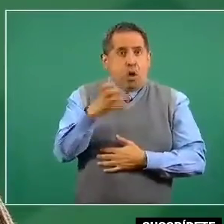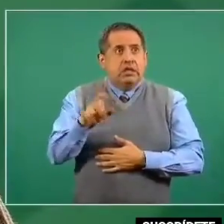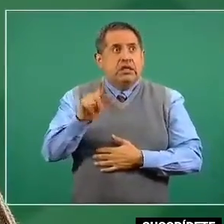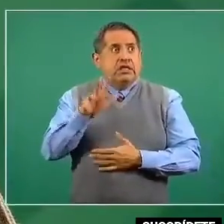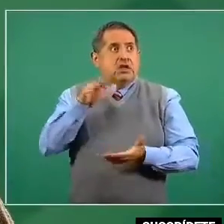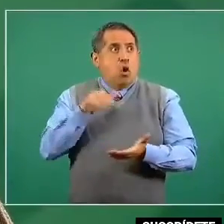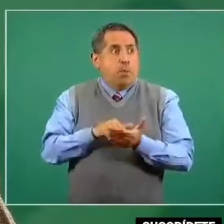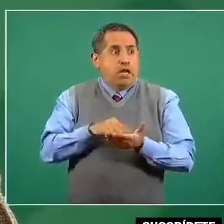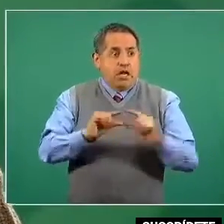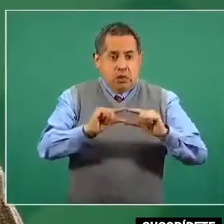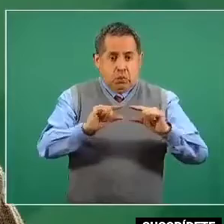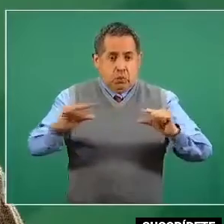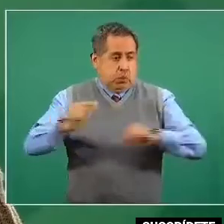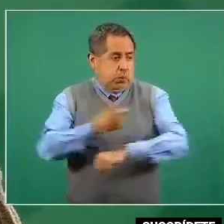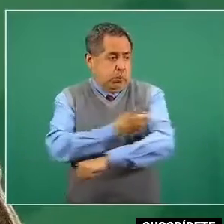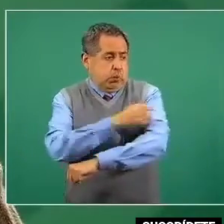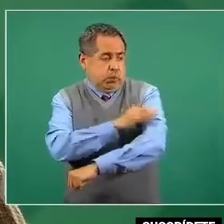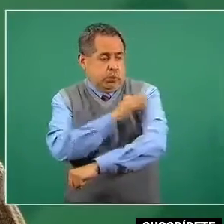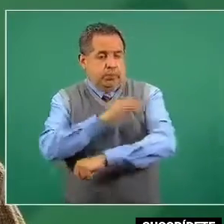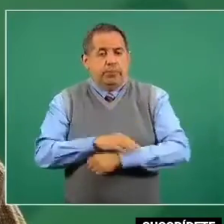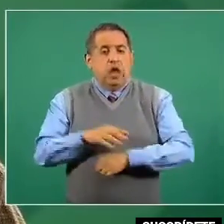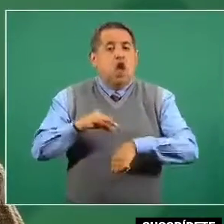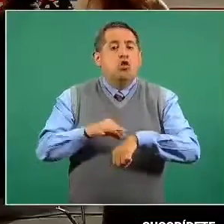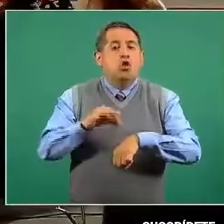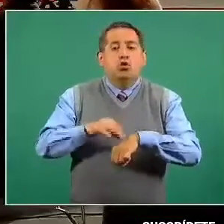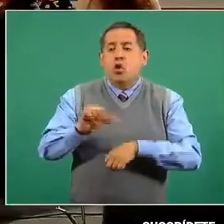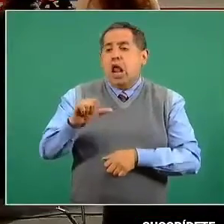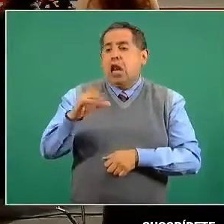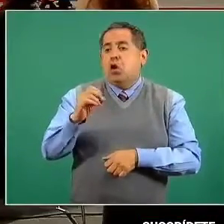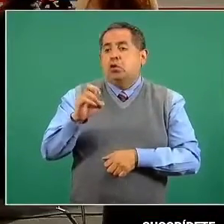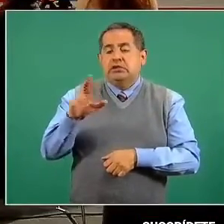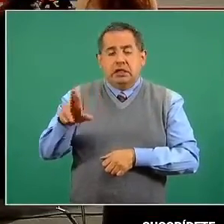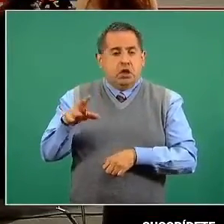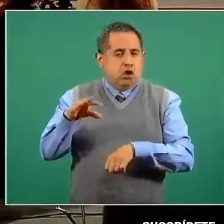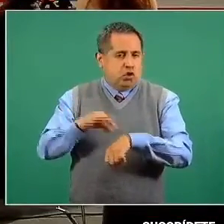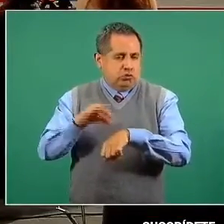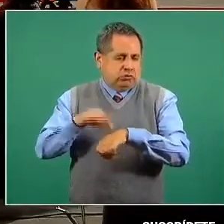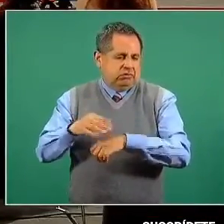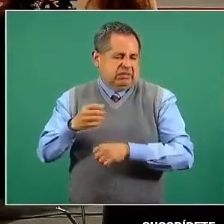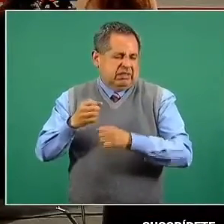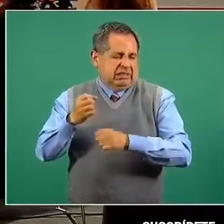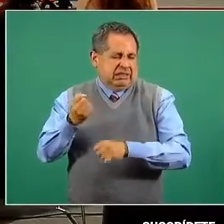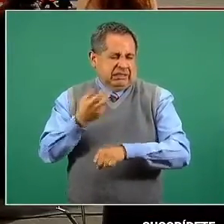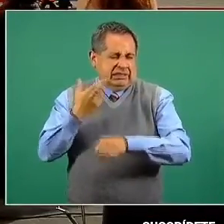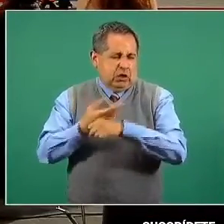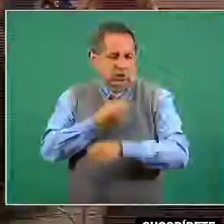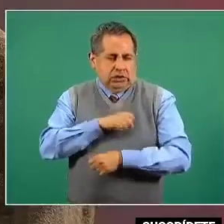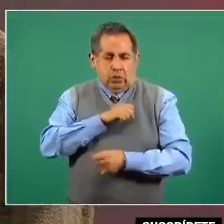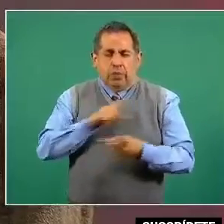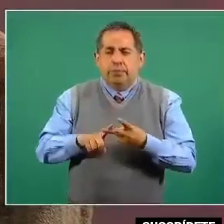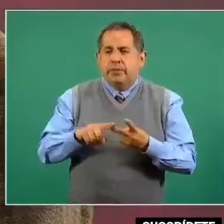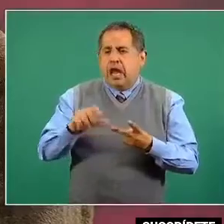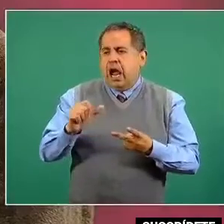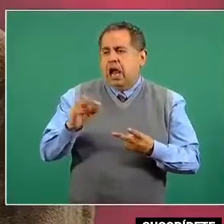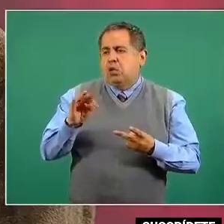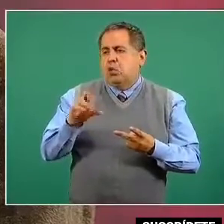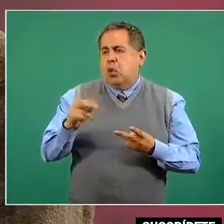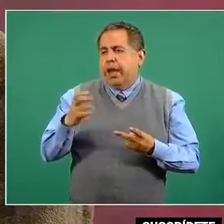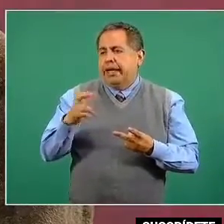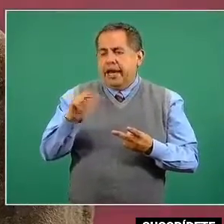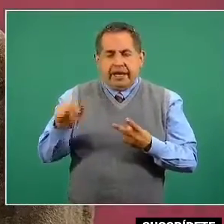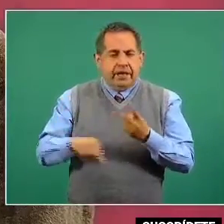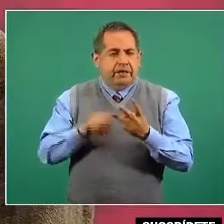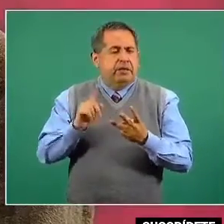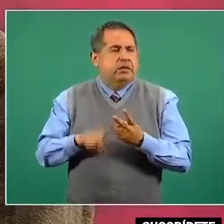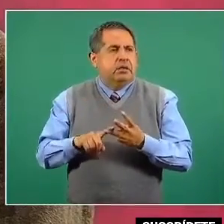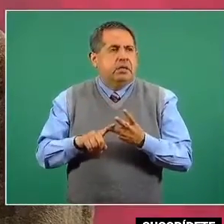439.725 dosis. El doctor Alcocer, secretario de Salud, el maestro Arturo Herrera, secretario de Hacienda,